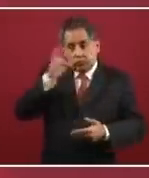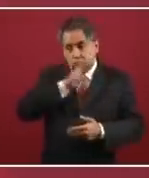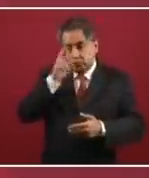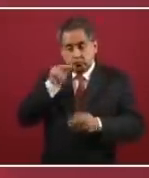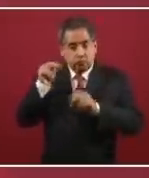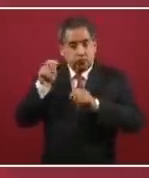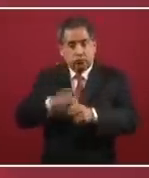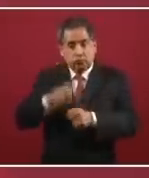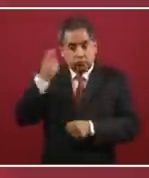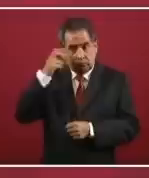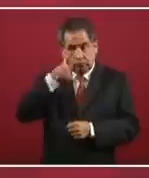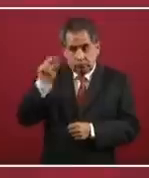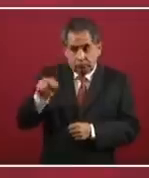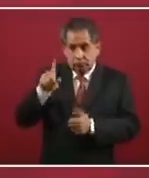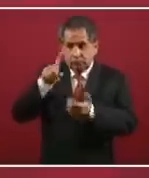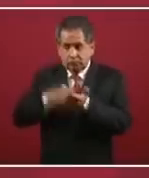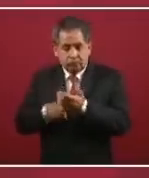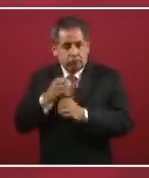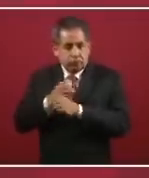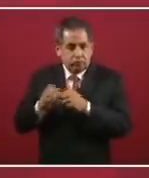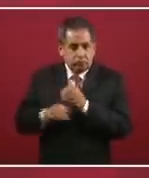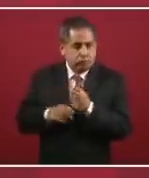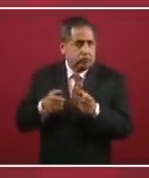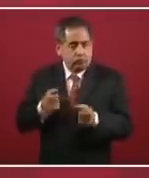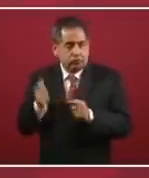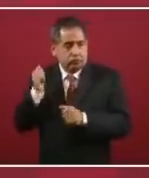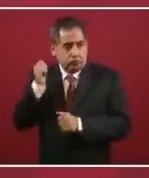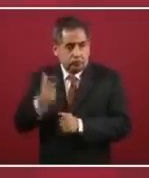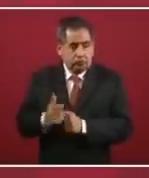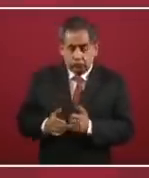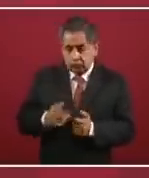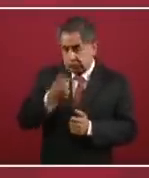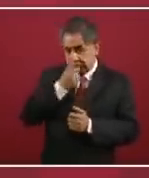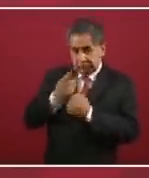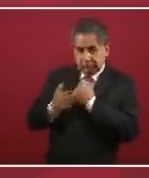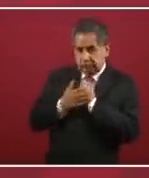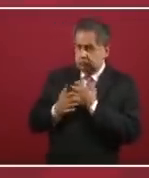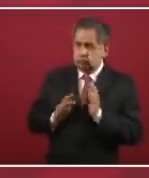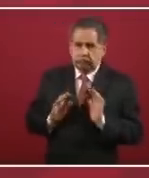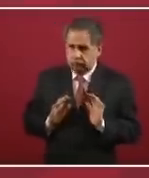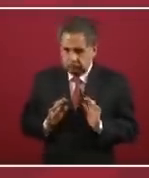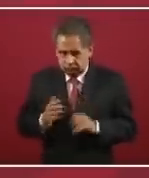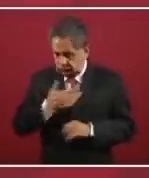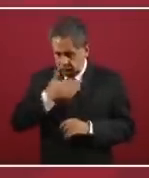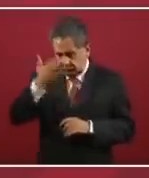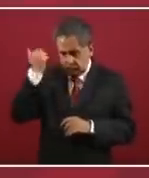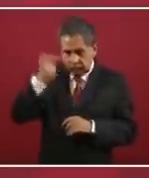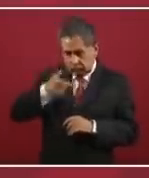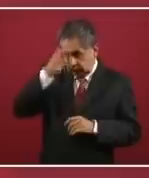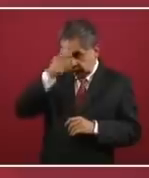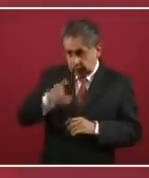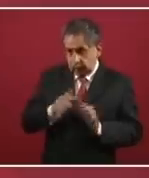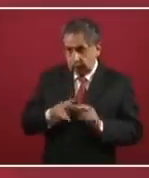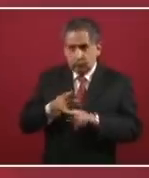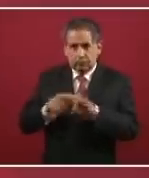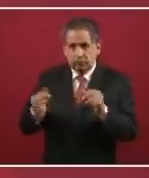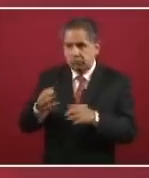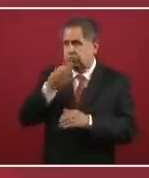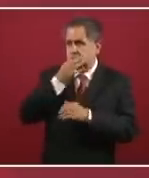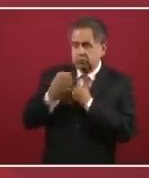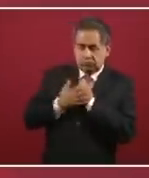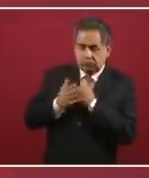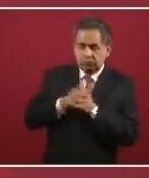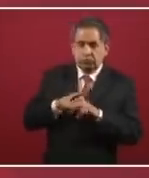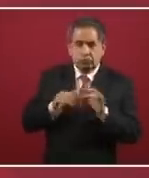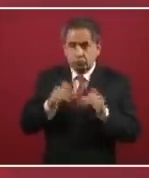Quintana Roo, pero que yo sepa que estén armados o la referencia que usted está haciendo, no tengo conocimiento. No tengo referencia de que eso esté